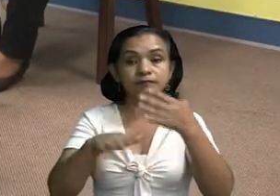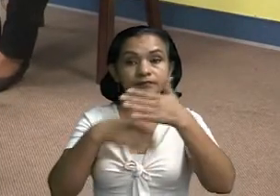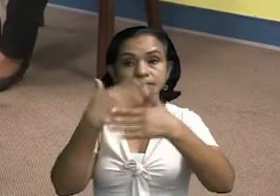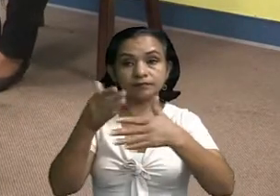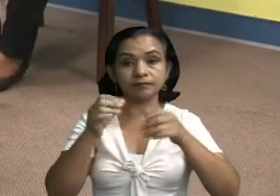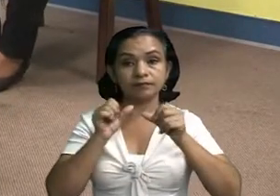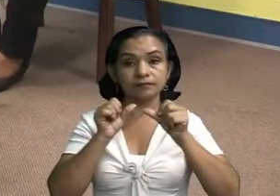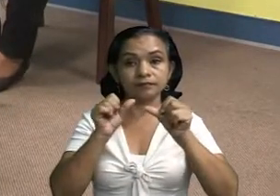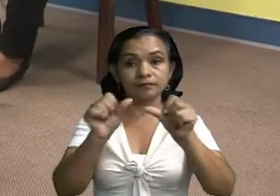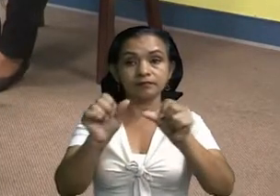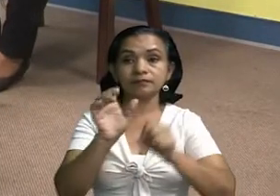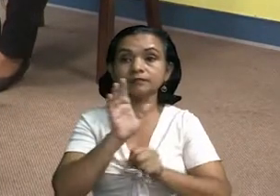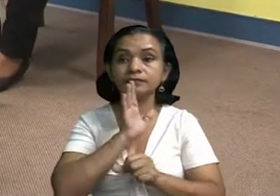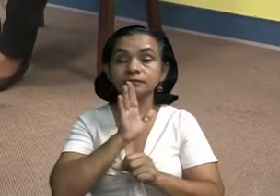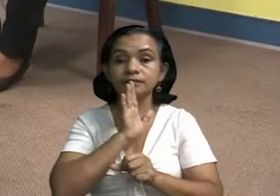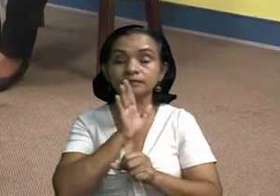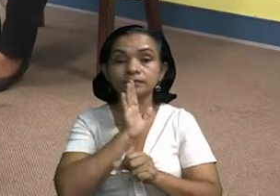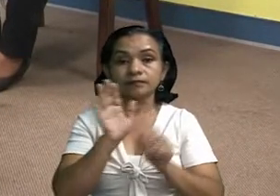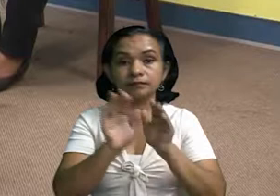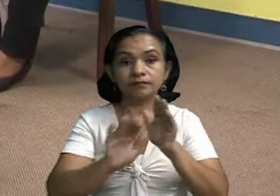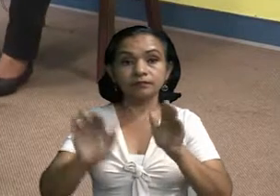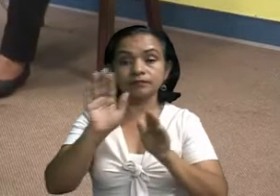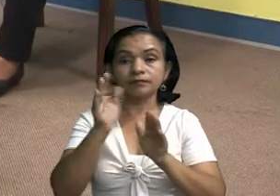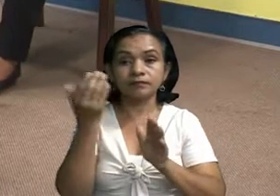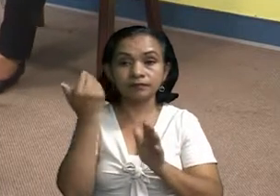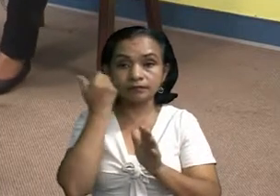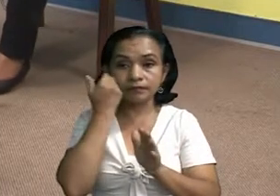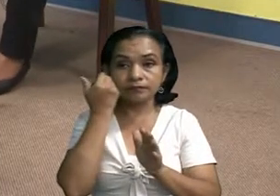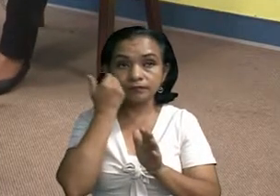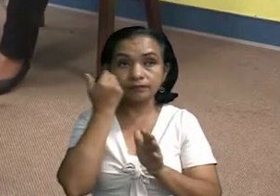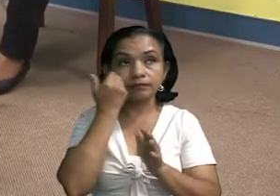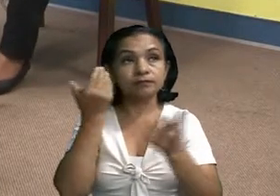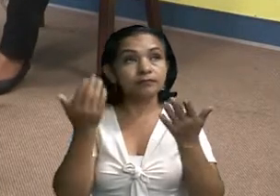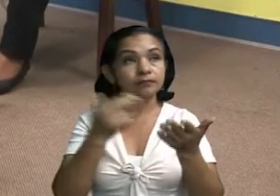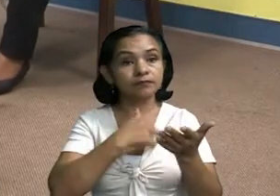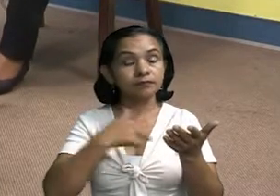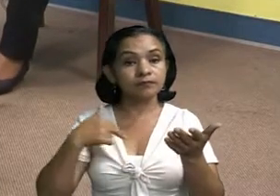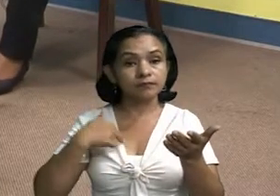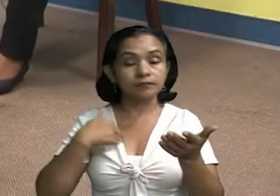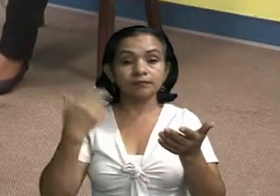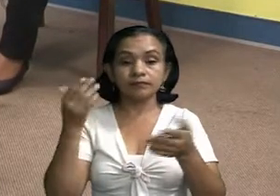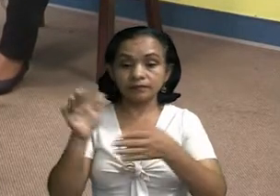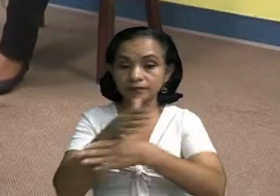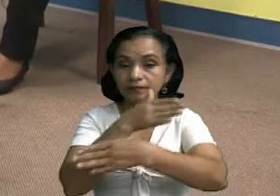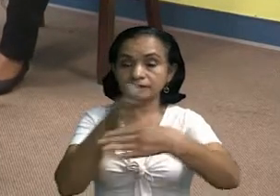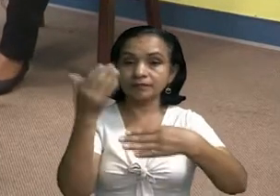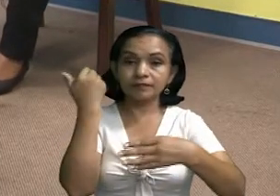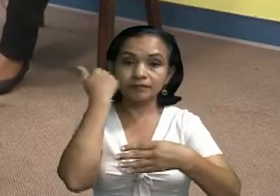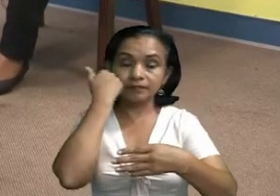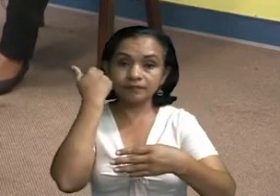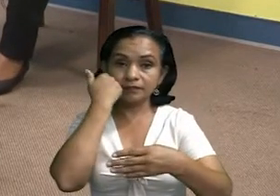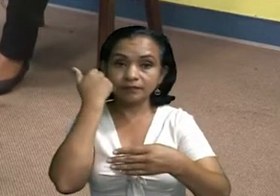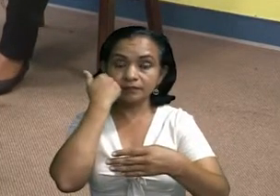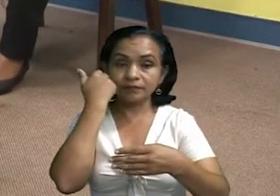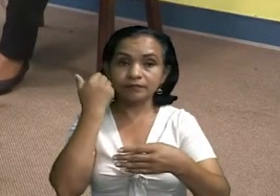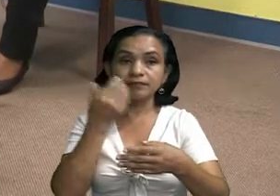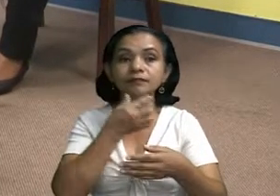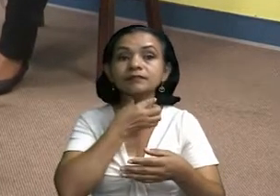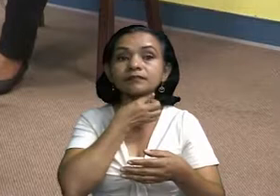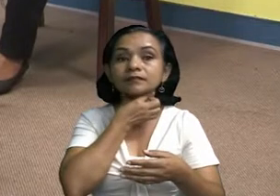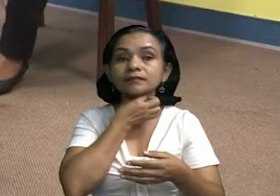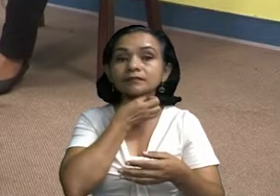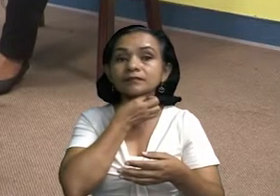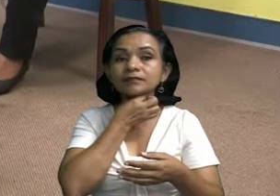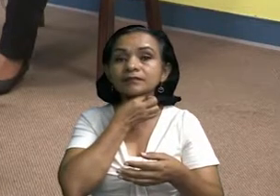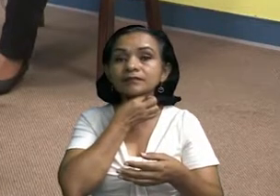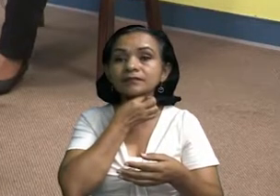seguiremos hablando más sobre esta bacteria que causa diversas enfermedades, no solo la ¿cómo se